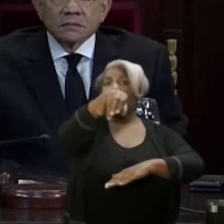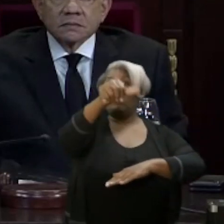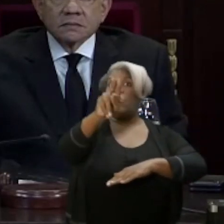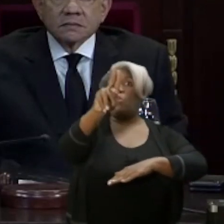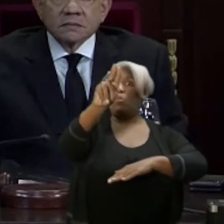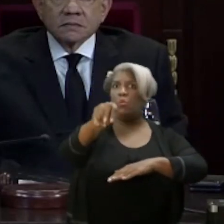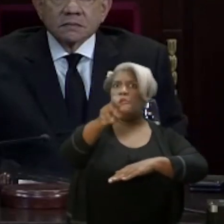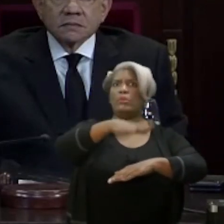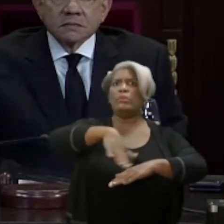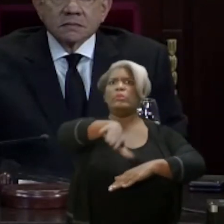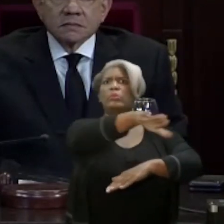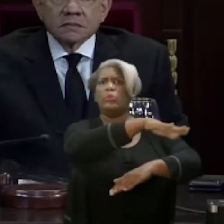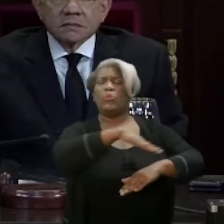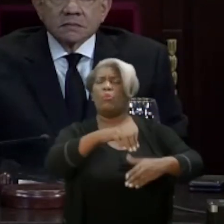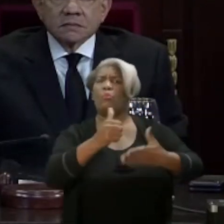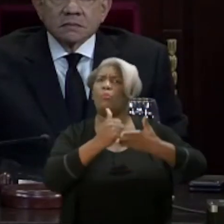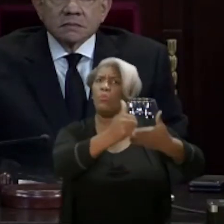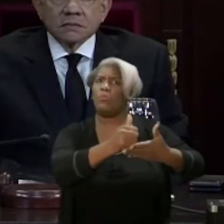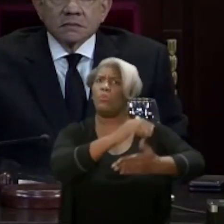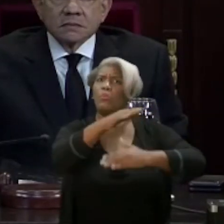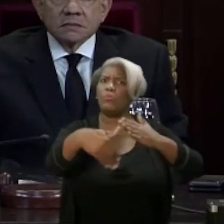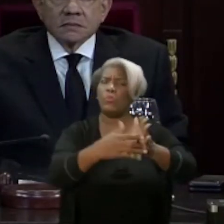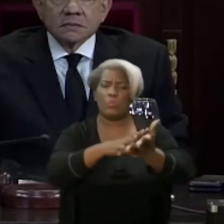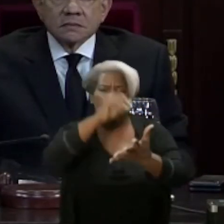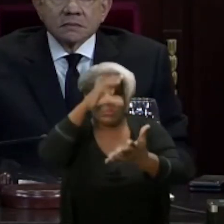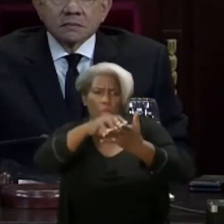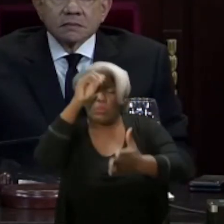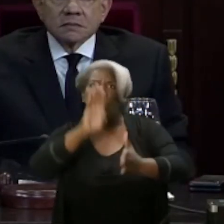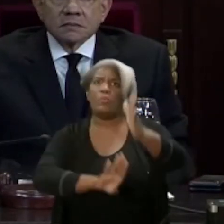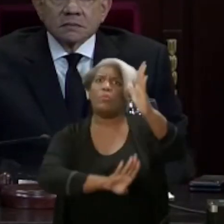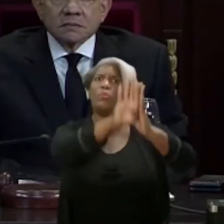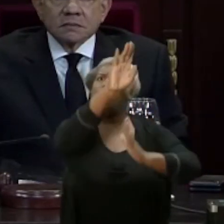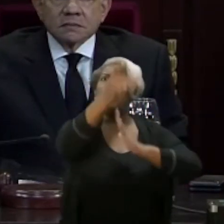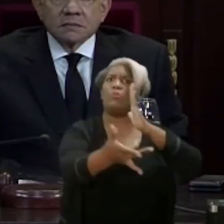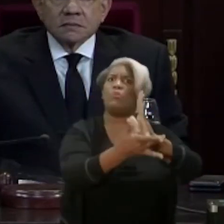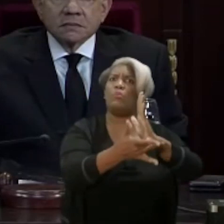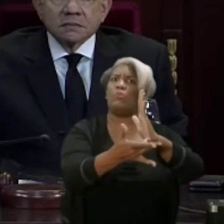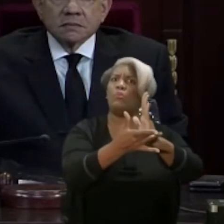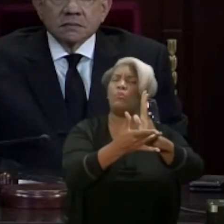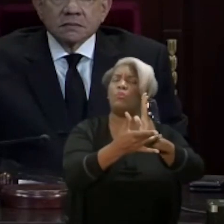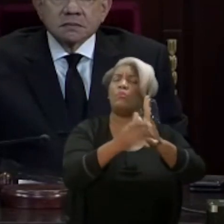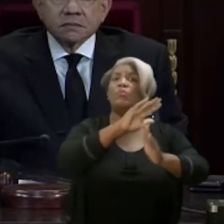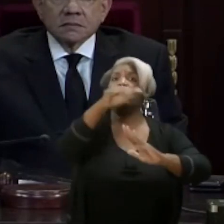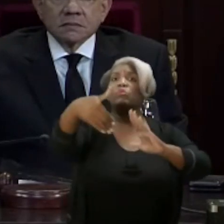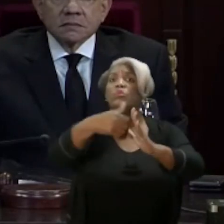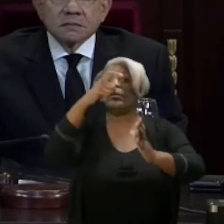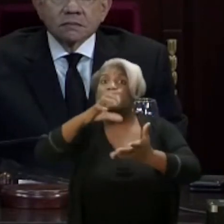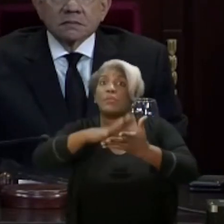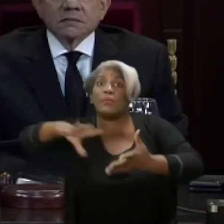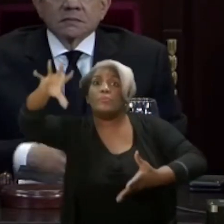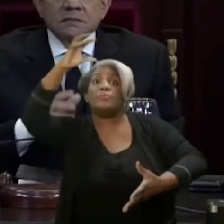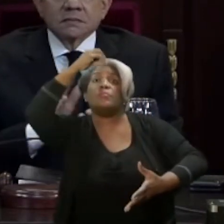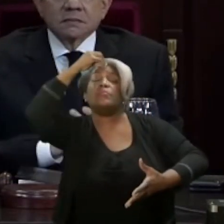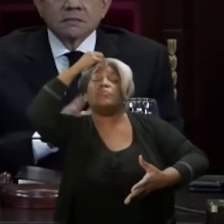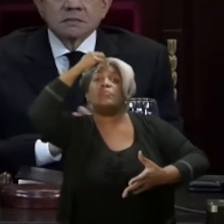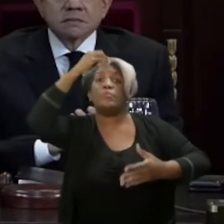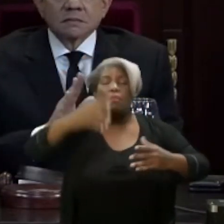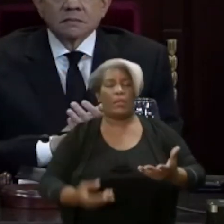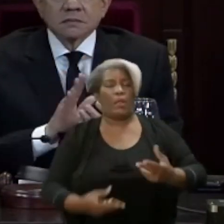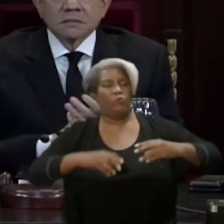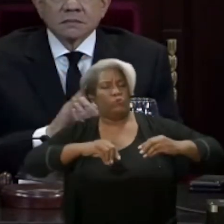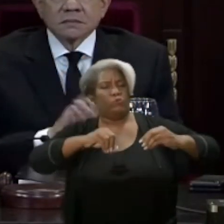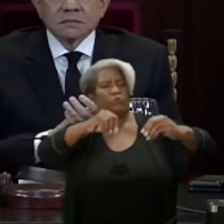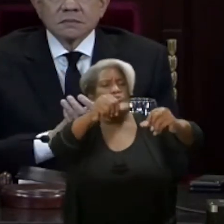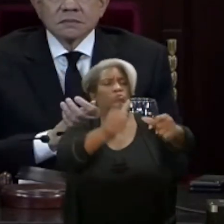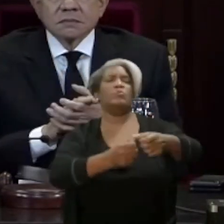formación técnica y profesional de los jóvenes de la región sur en las áreas de conocimiento requeridas para elevar la productividad